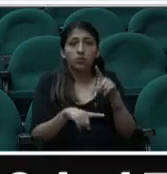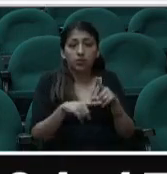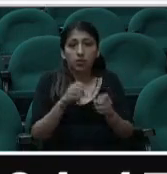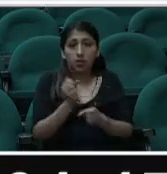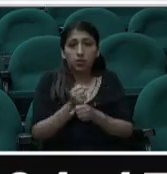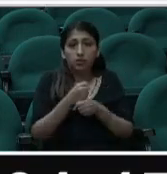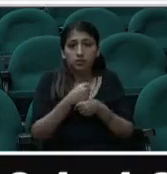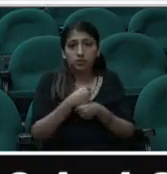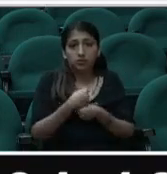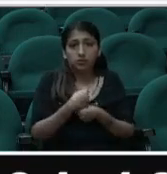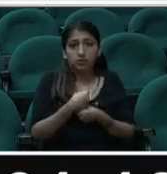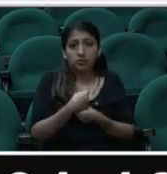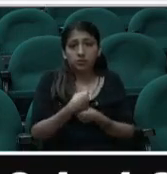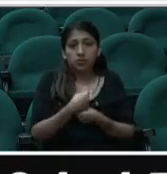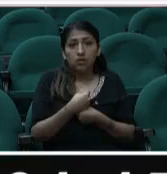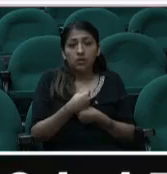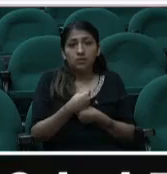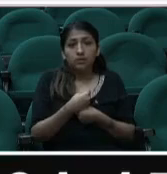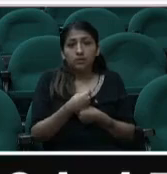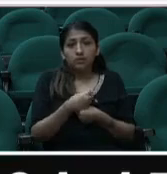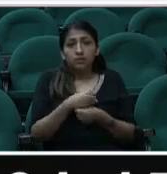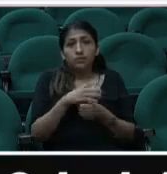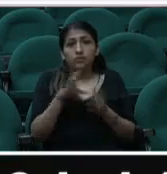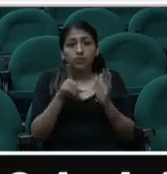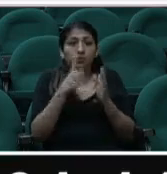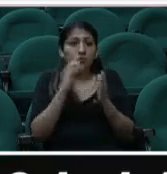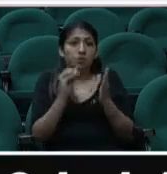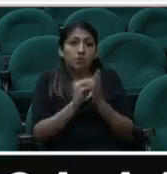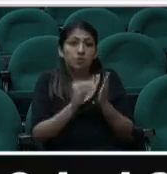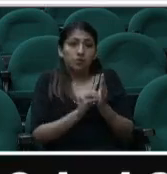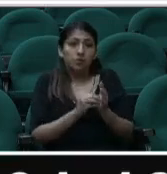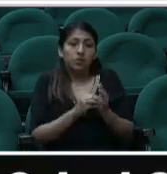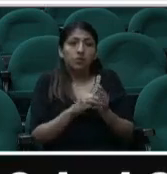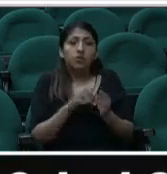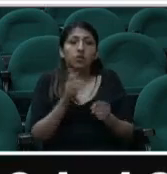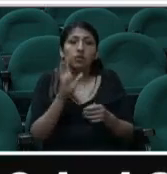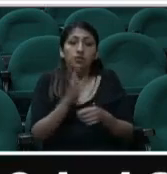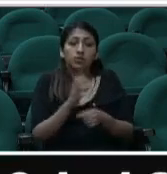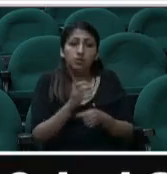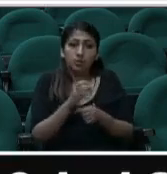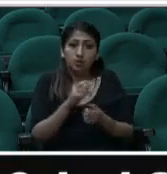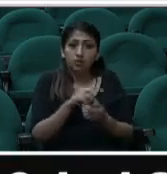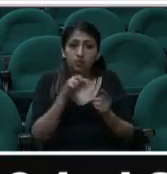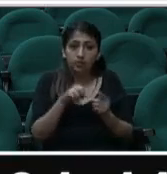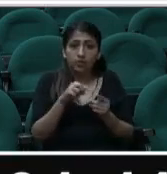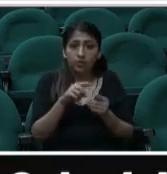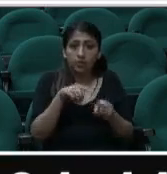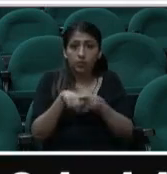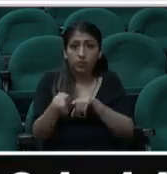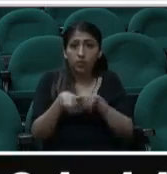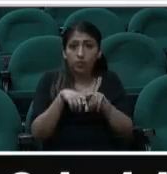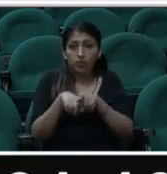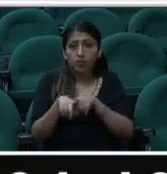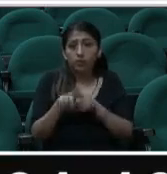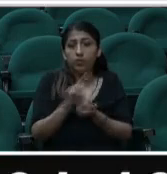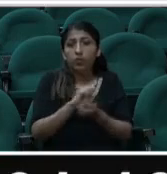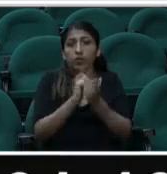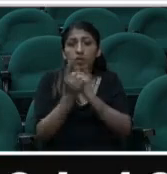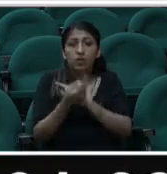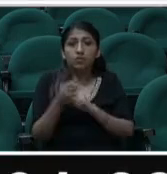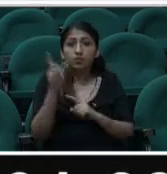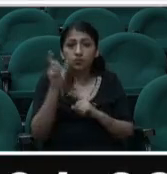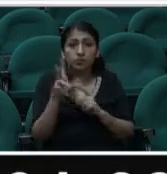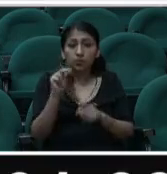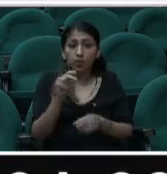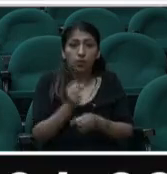ejecutarse y son nada más que letra muerta se transfiera esa competencia si es que el ejecutivo